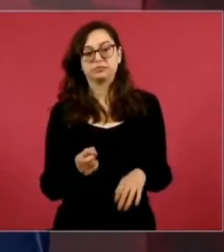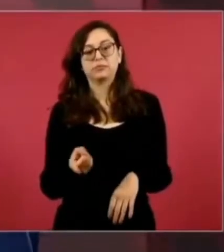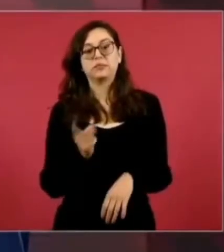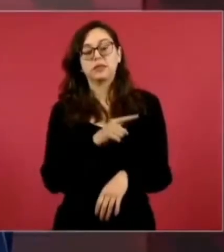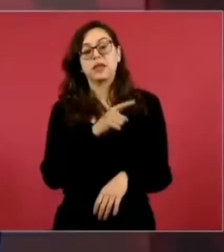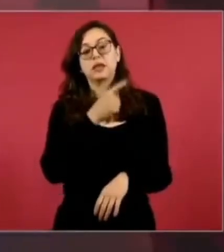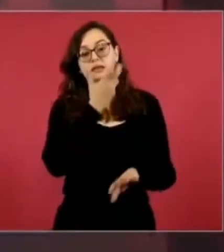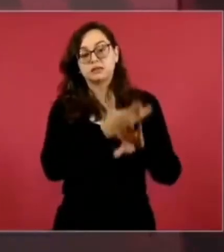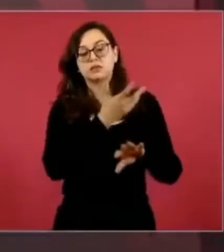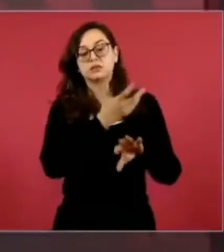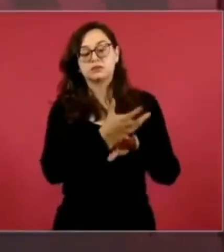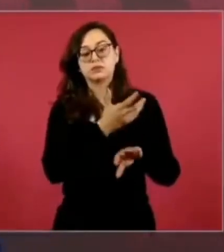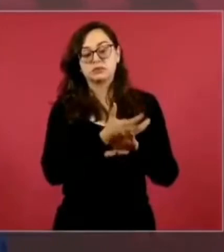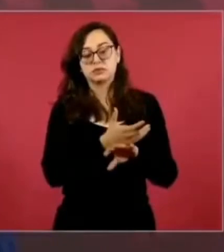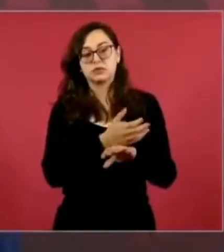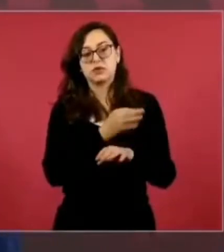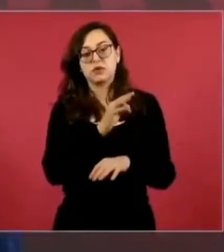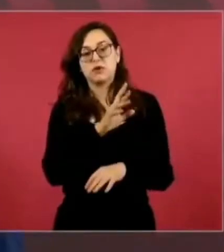Roosevelt